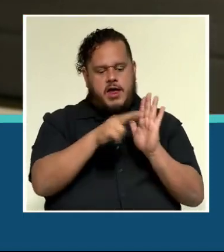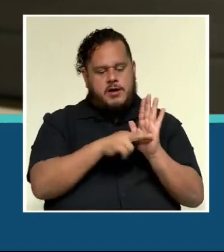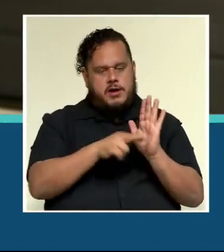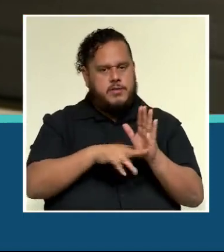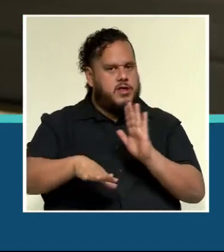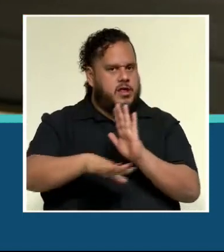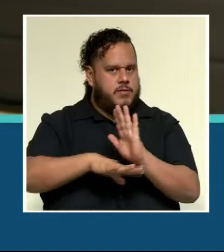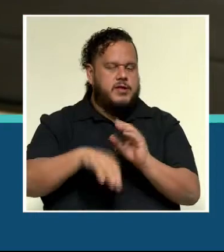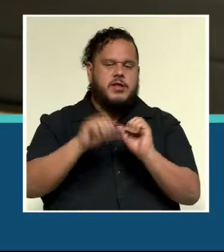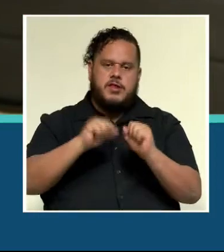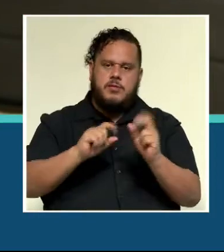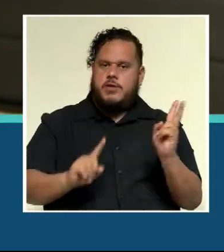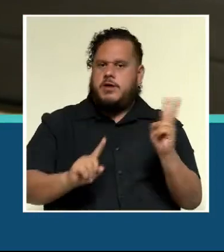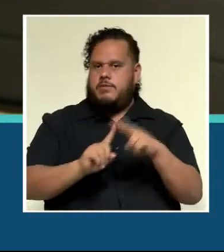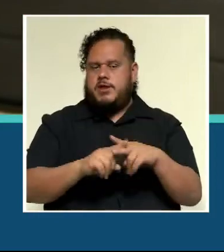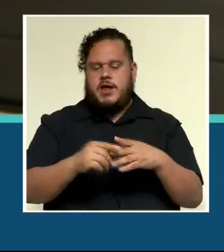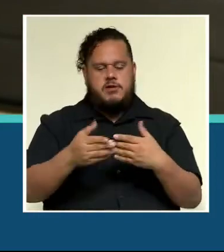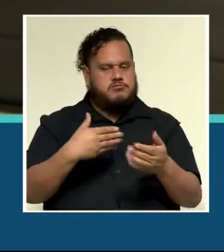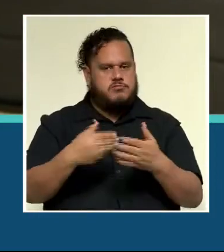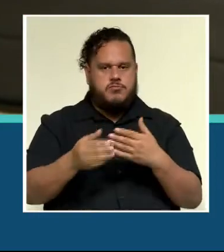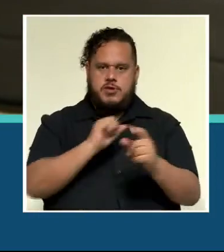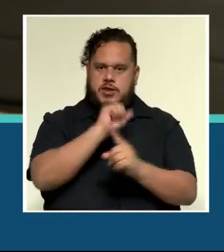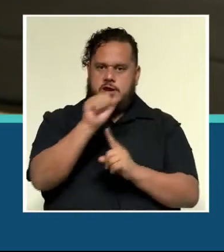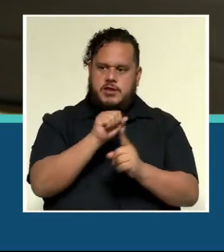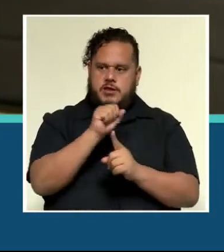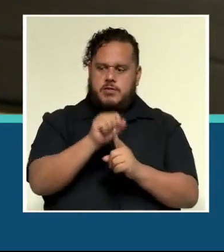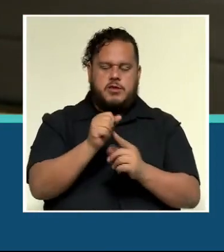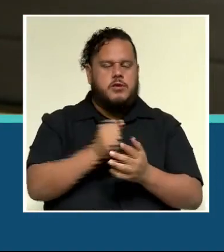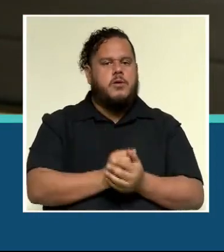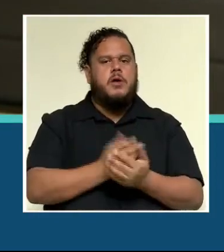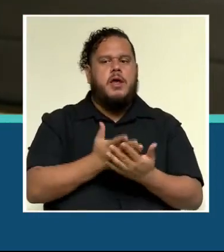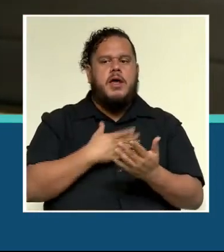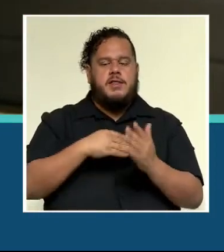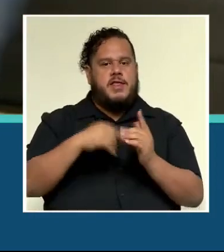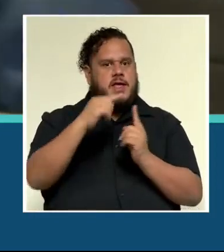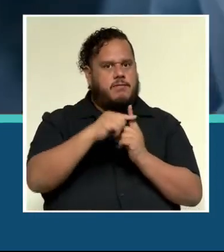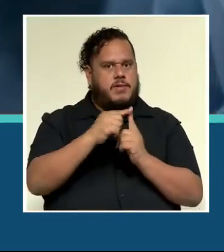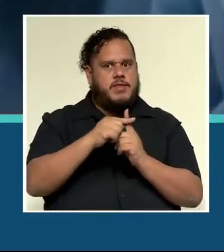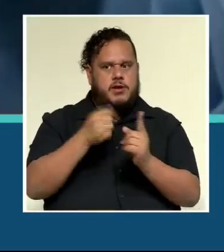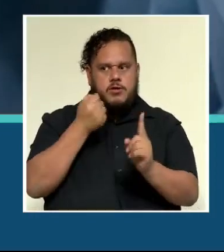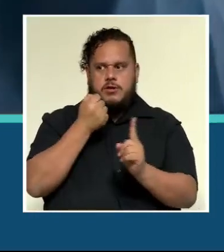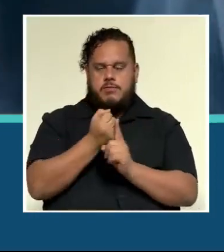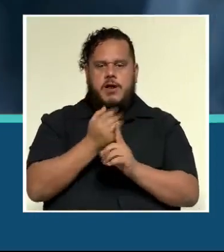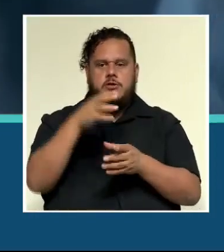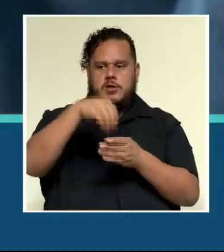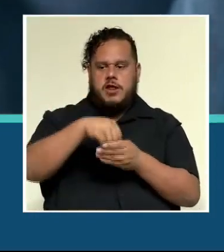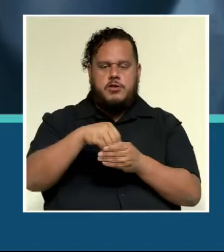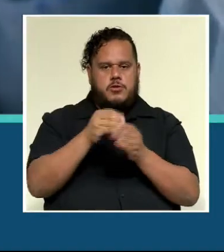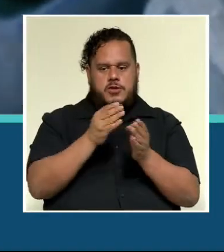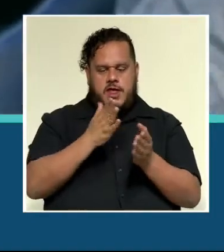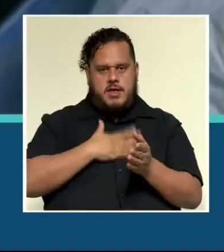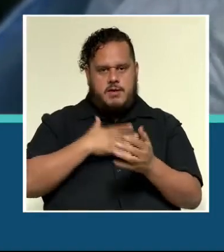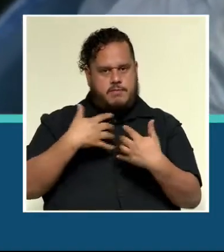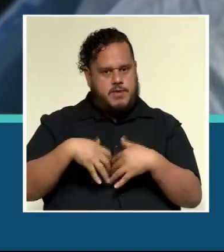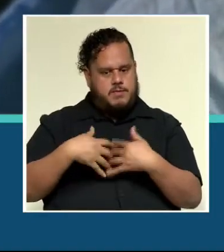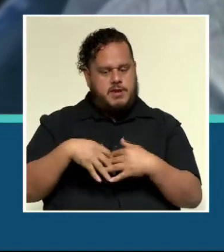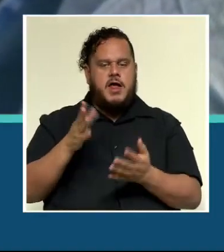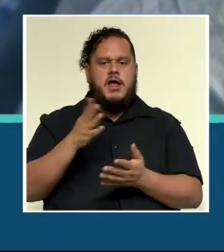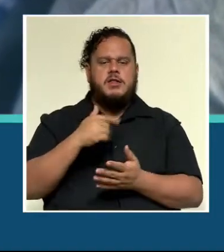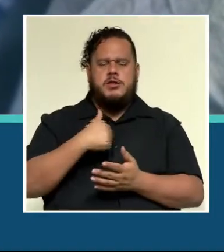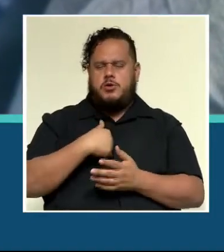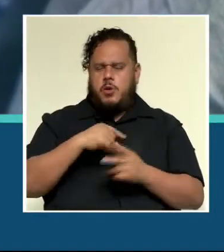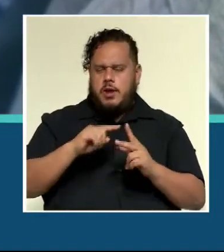aplicadas en cualquier ámbito. El tratar de medir los impactos dentro de mi organización, si yo empiezo a tener